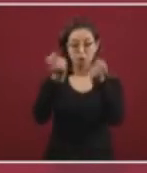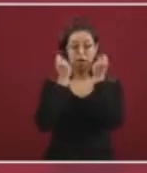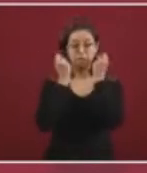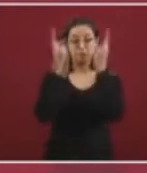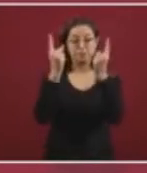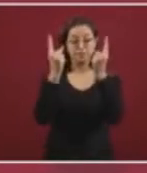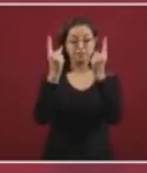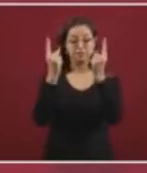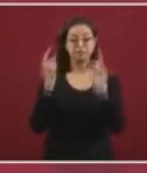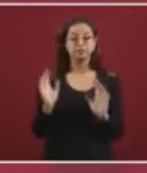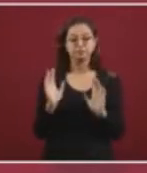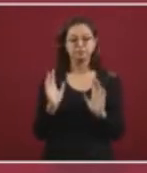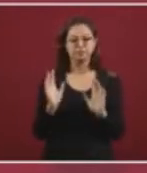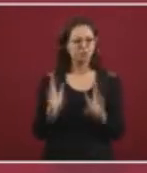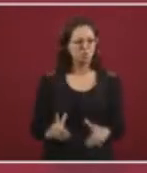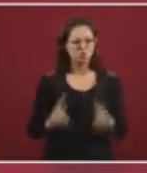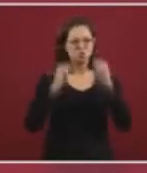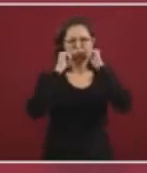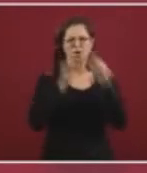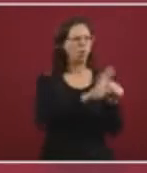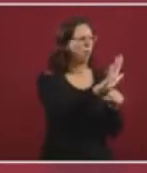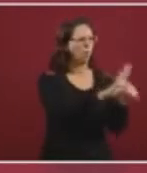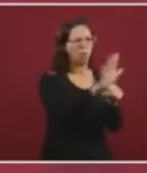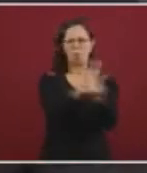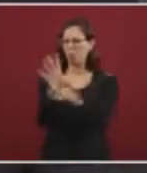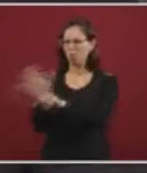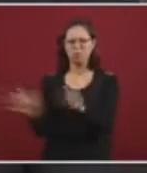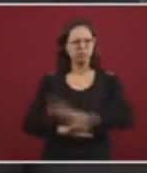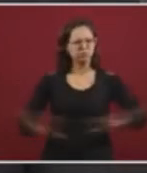y puede tratarse de cualquier periodista,